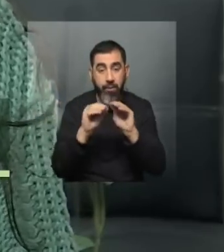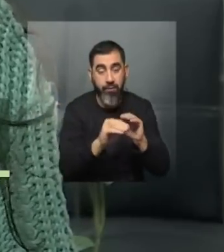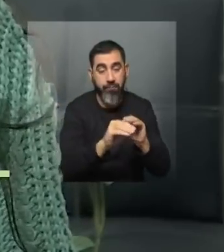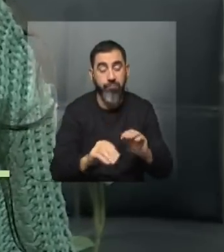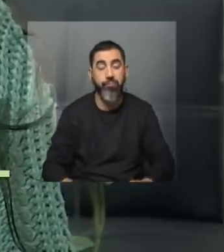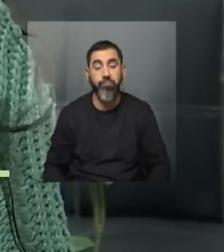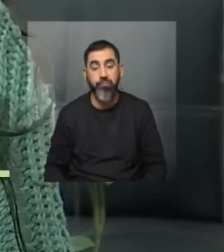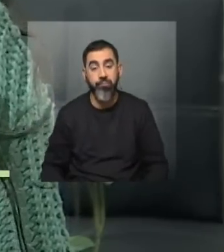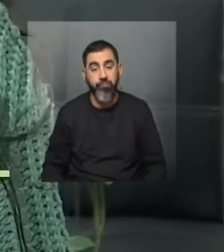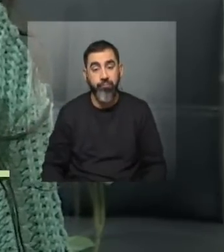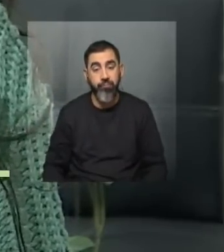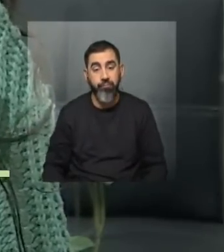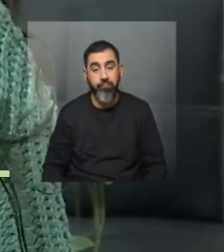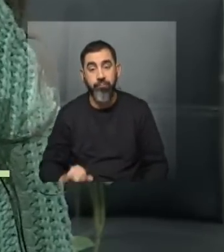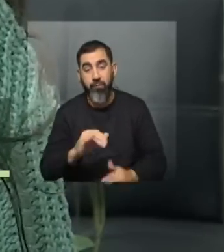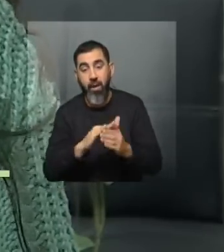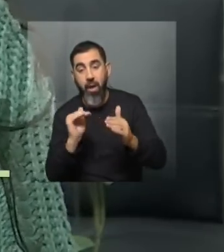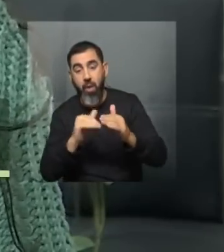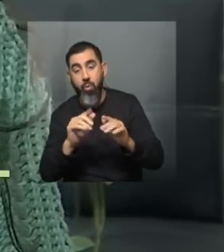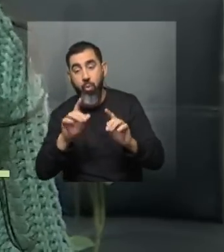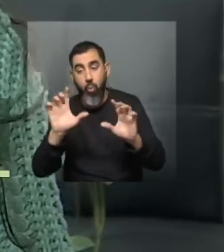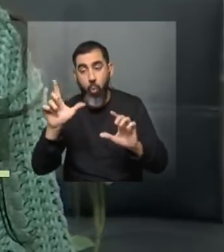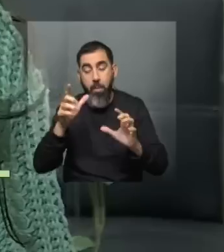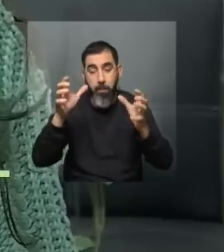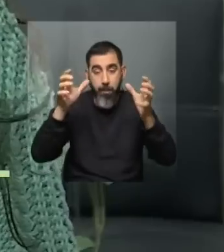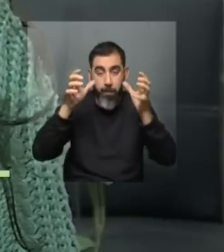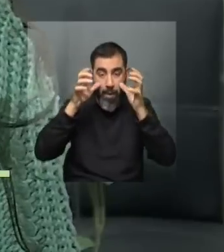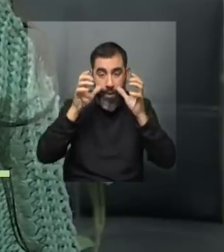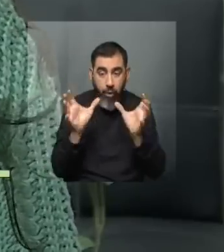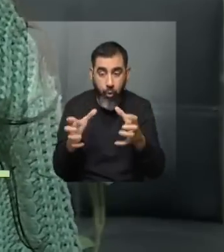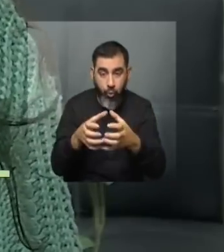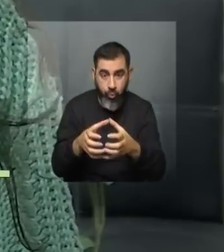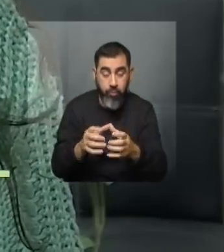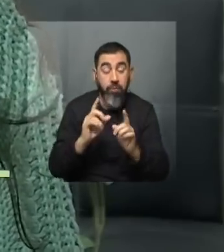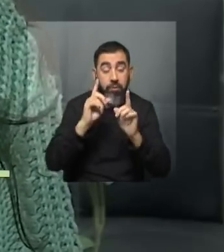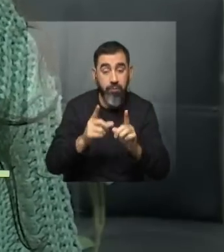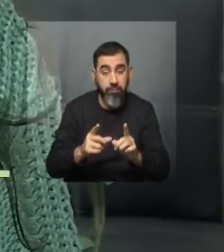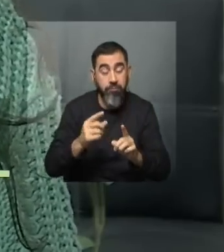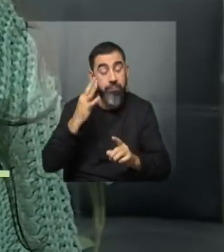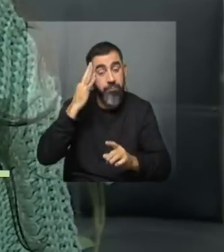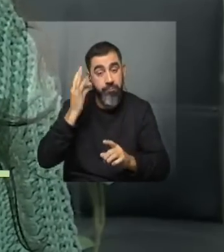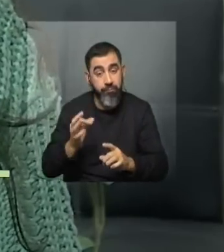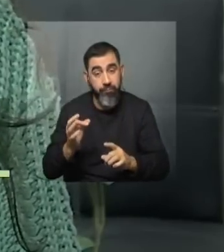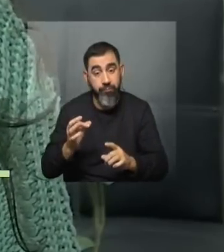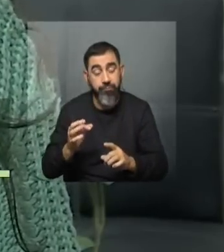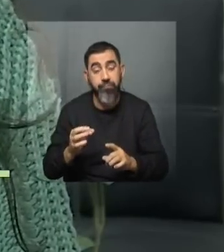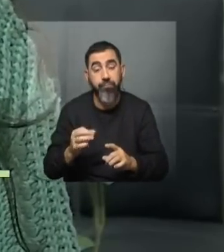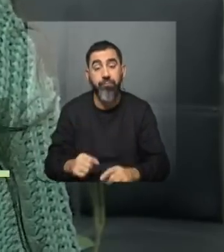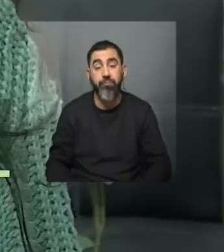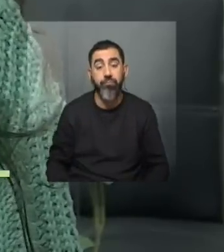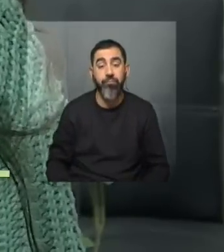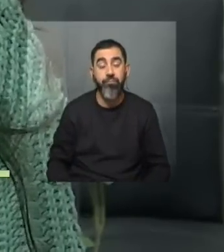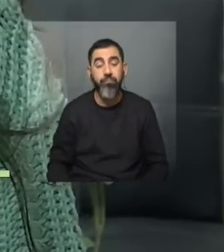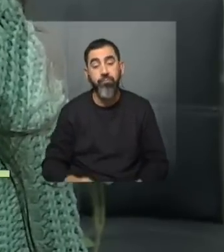medida en la que ese ahorro esté blindado, no corre riesgo. Entendemos también que